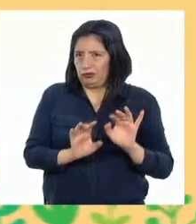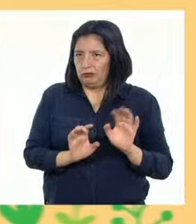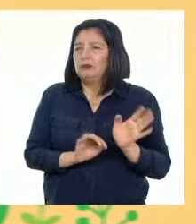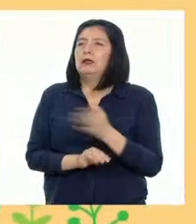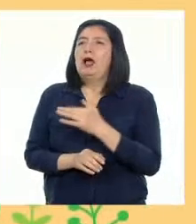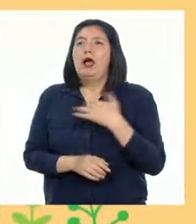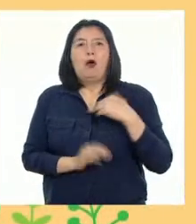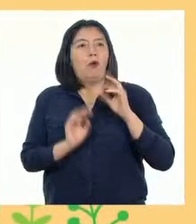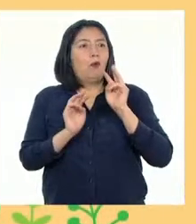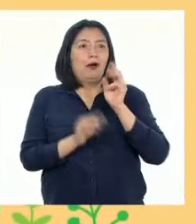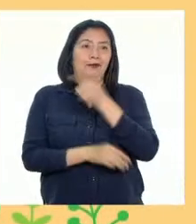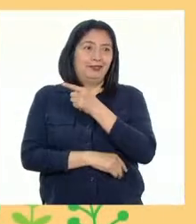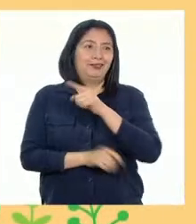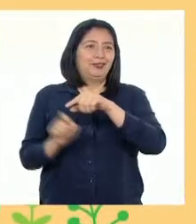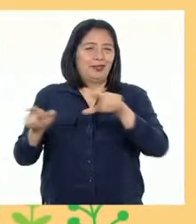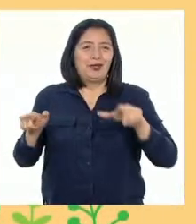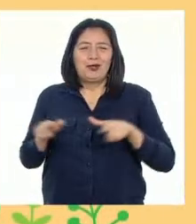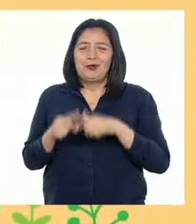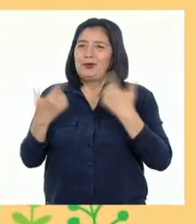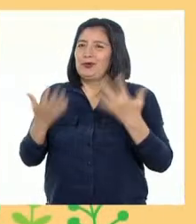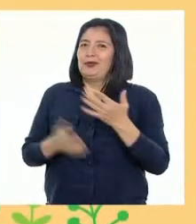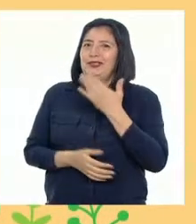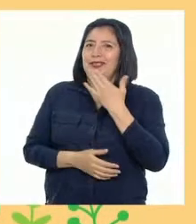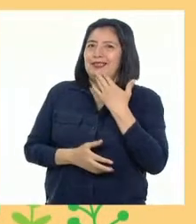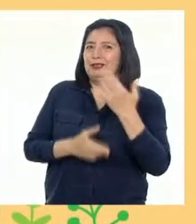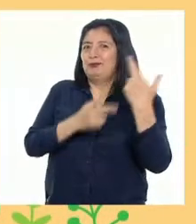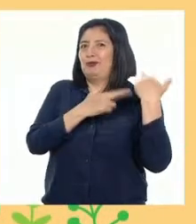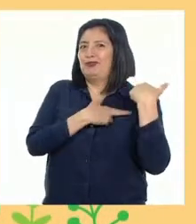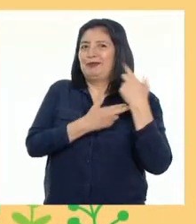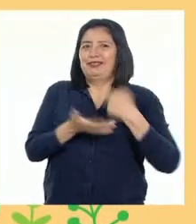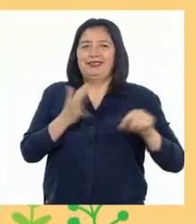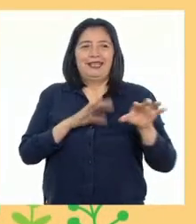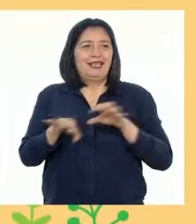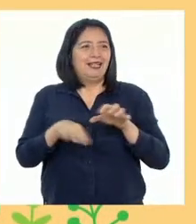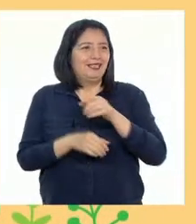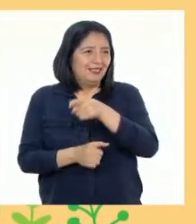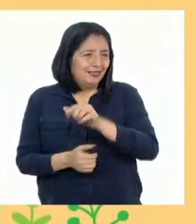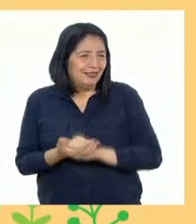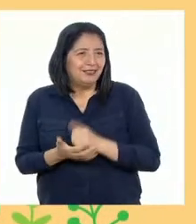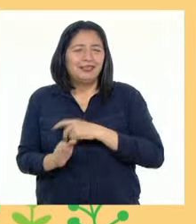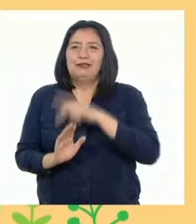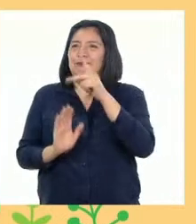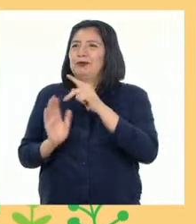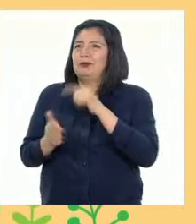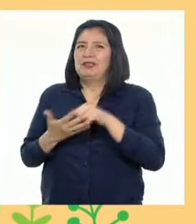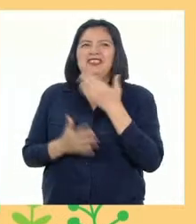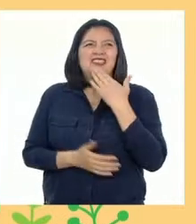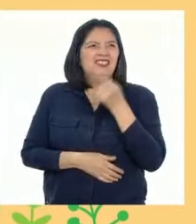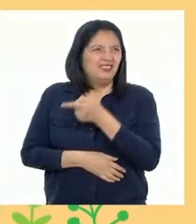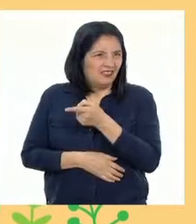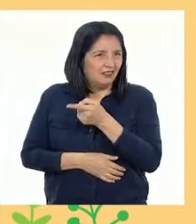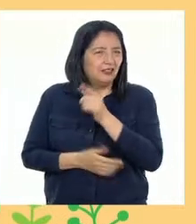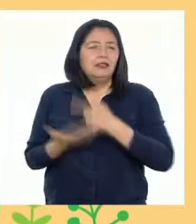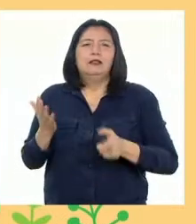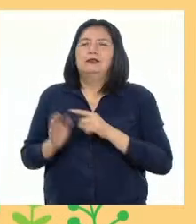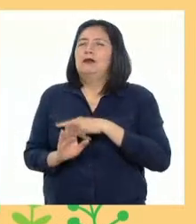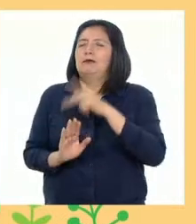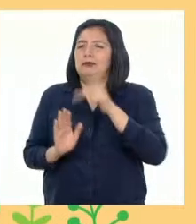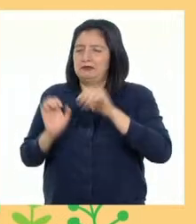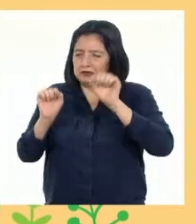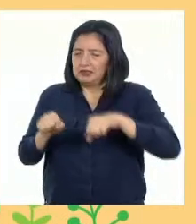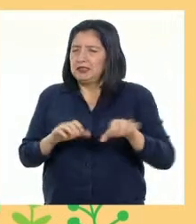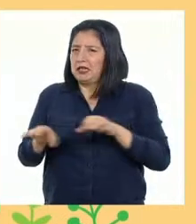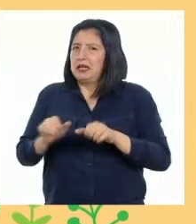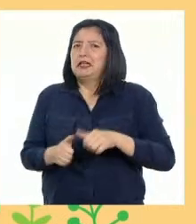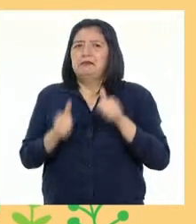¡Wow! Este es el lugar donde está la producción. ¡Genial! La producción se encarga de que todos los programas se